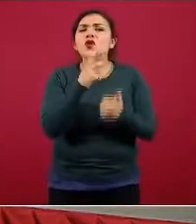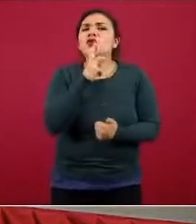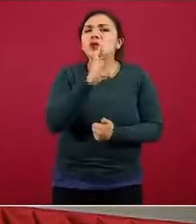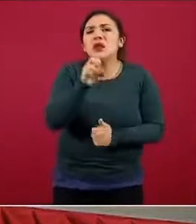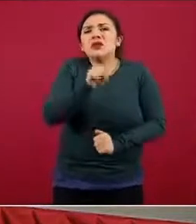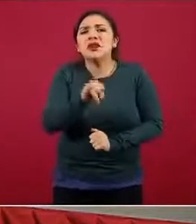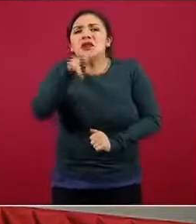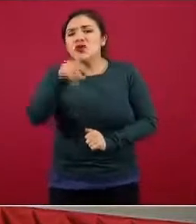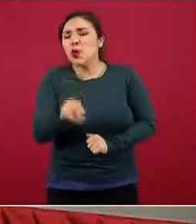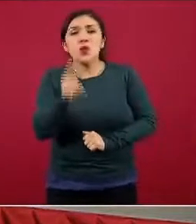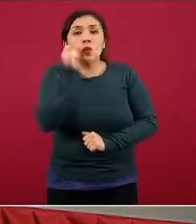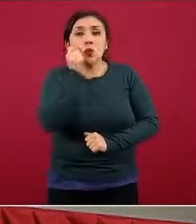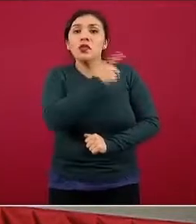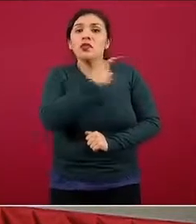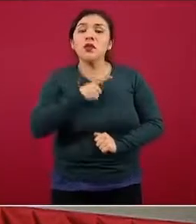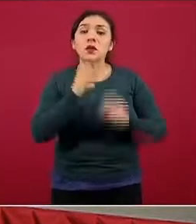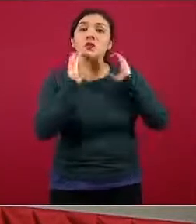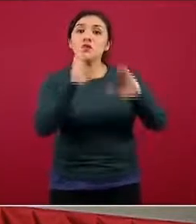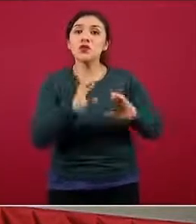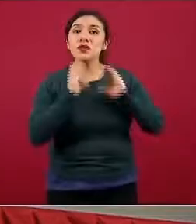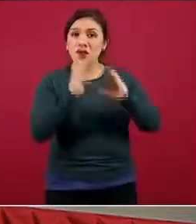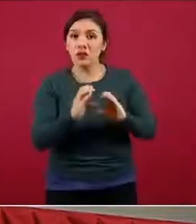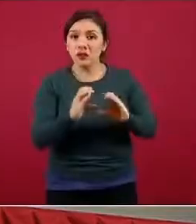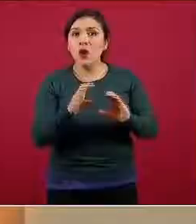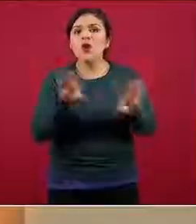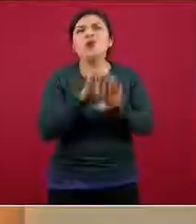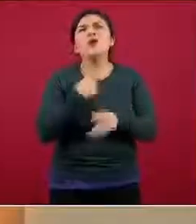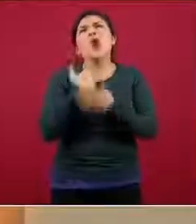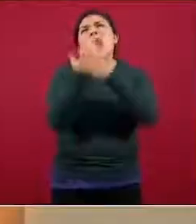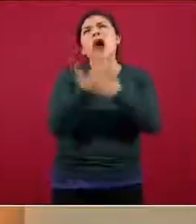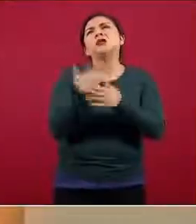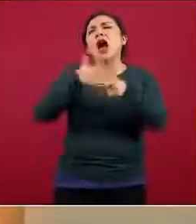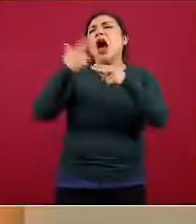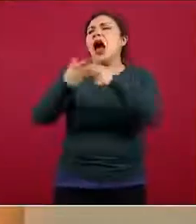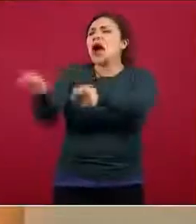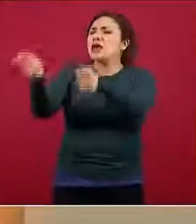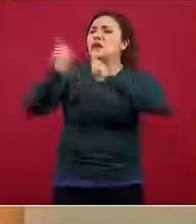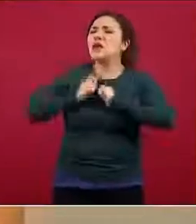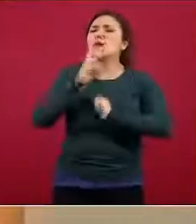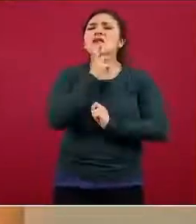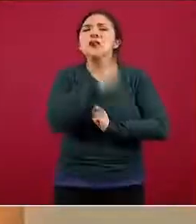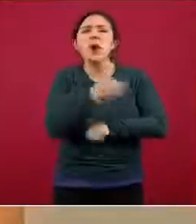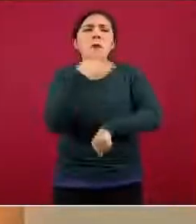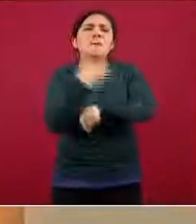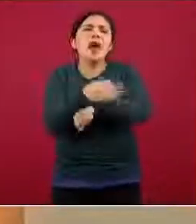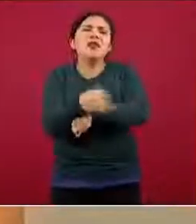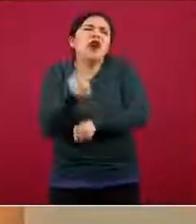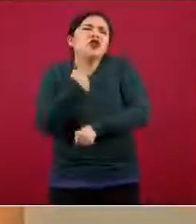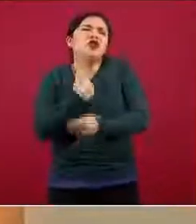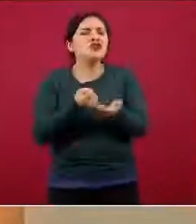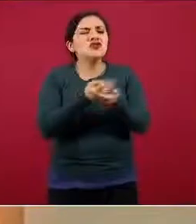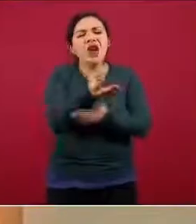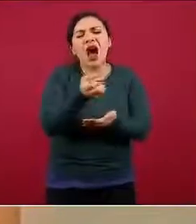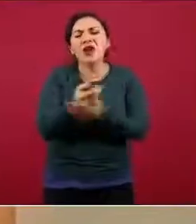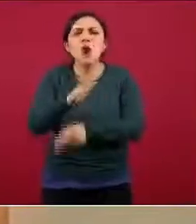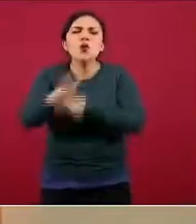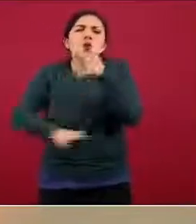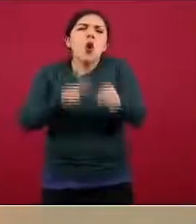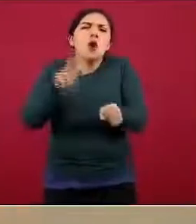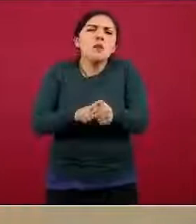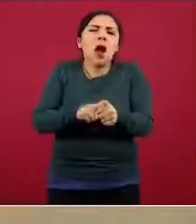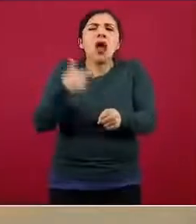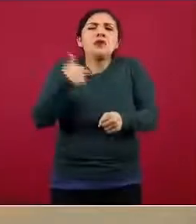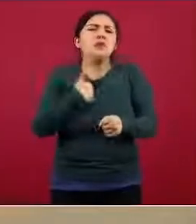resultados, ¿no? No esta cosa de tratar de esperar a ver cuándo me entregan resultados y mientras me esperan y mientras me dan resultados